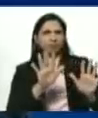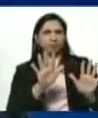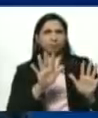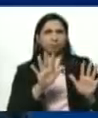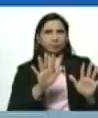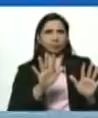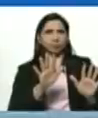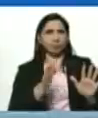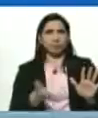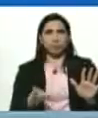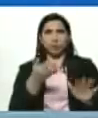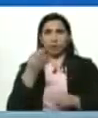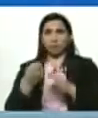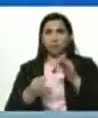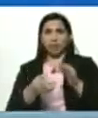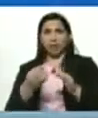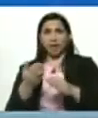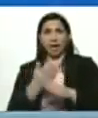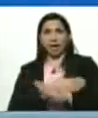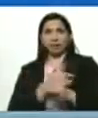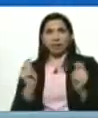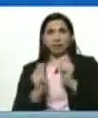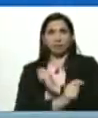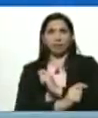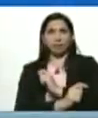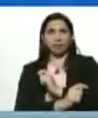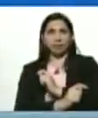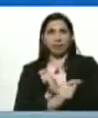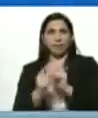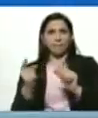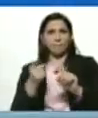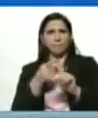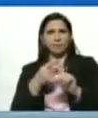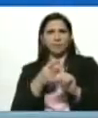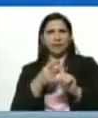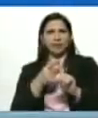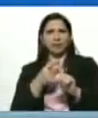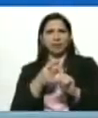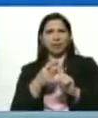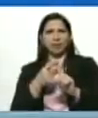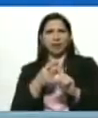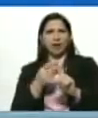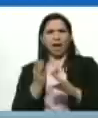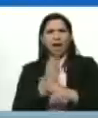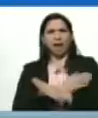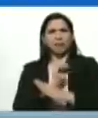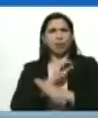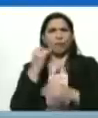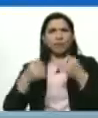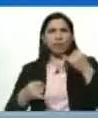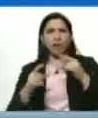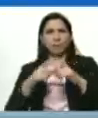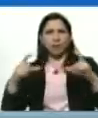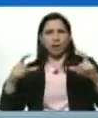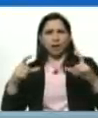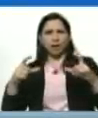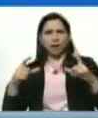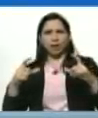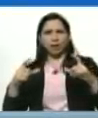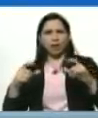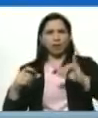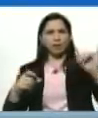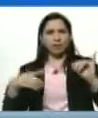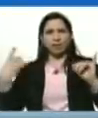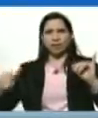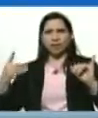porque antes era al revés es el principio la placa o el final final de la placa de izquierda a derecha